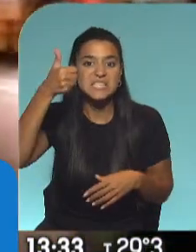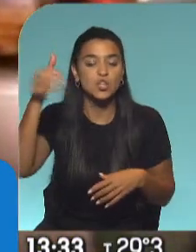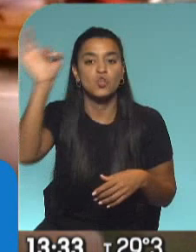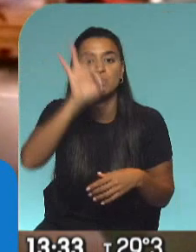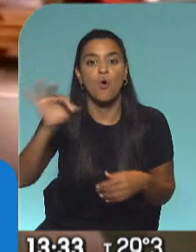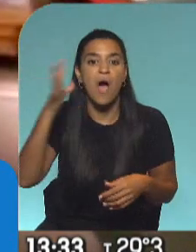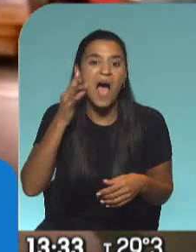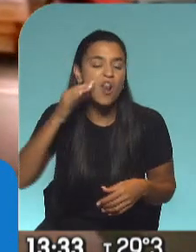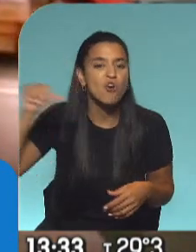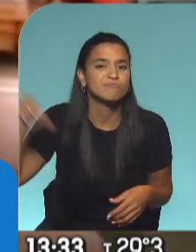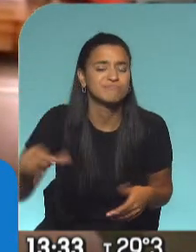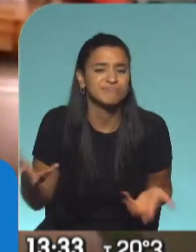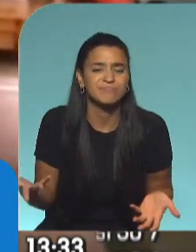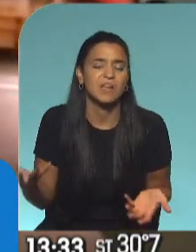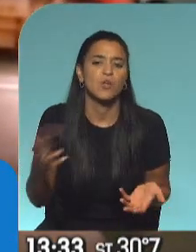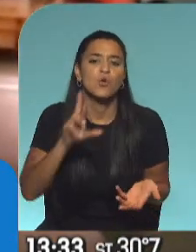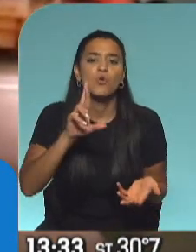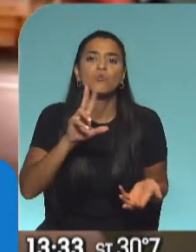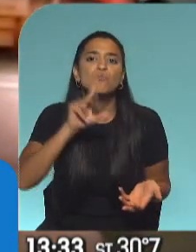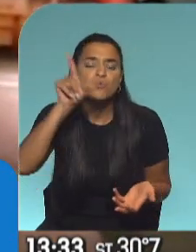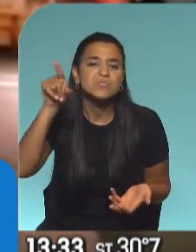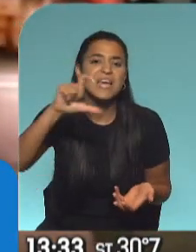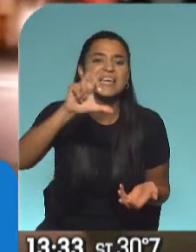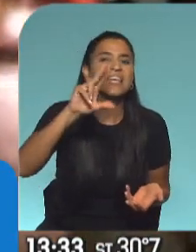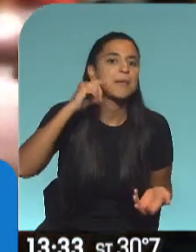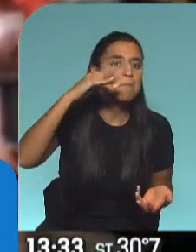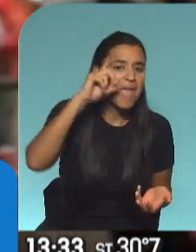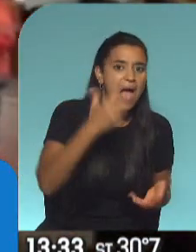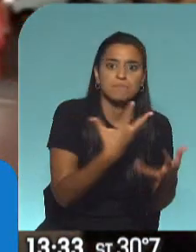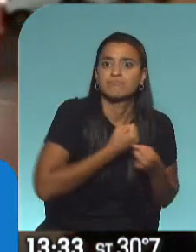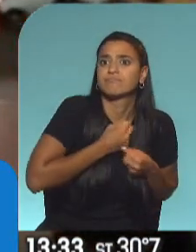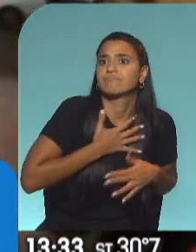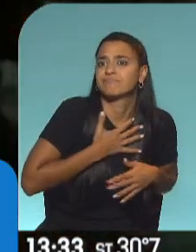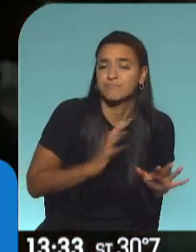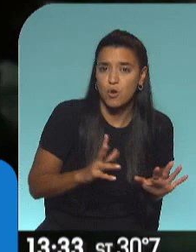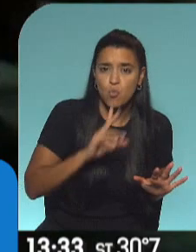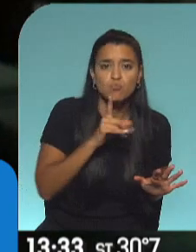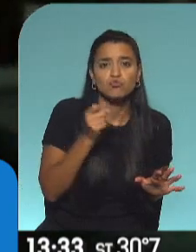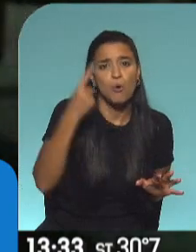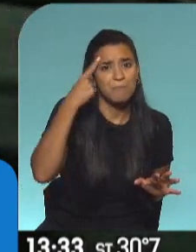algo que Crimea, los rusos sentían que Crimea les pertenecía, bueno, esto